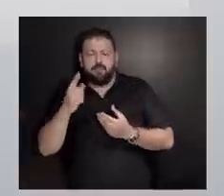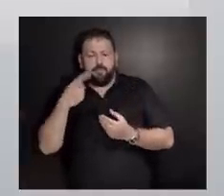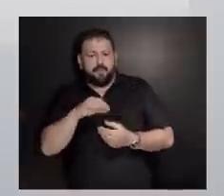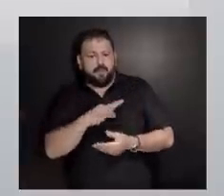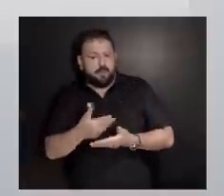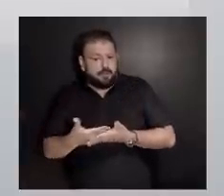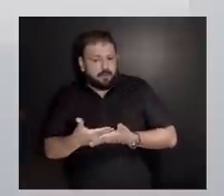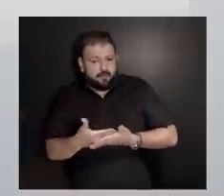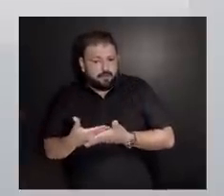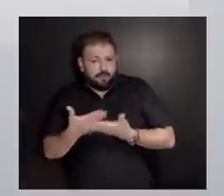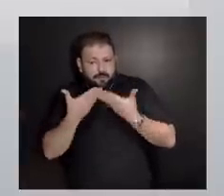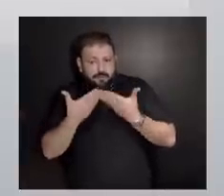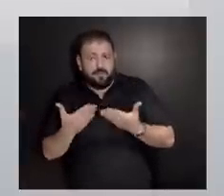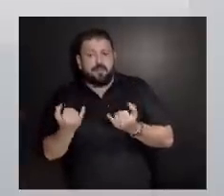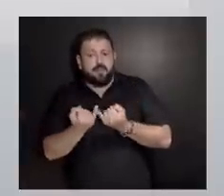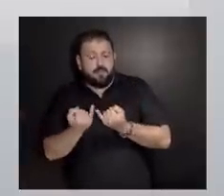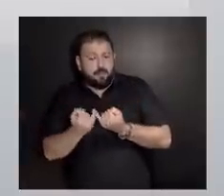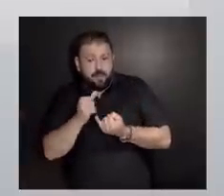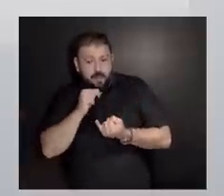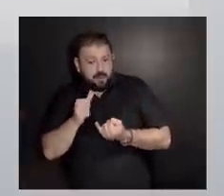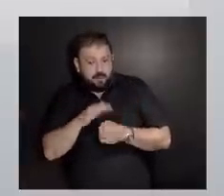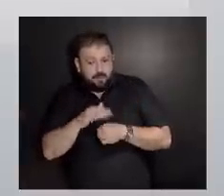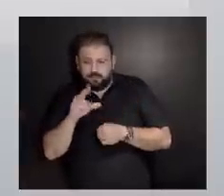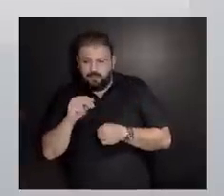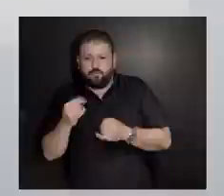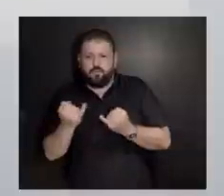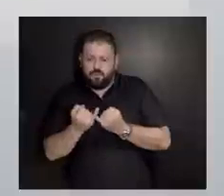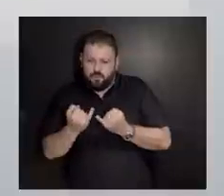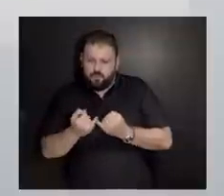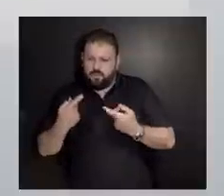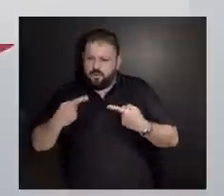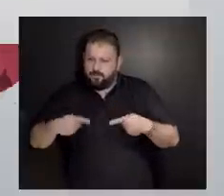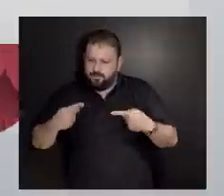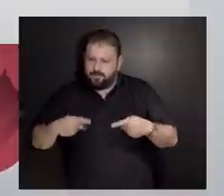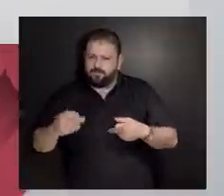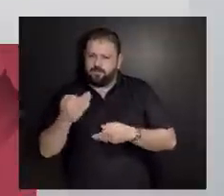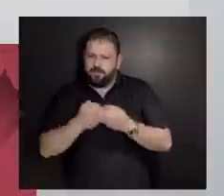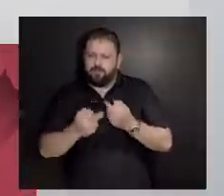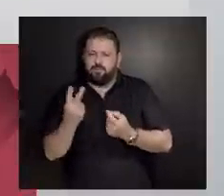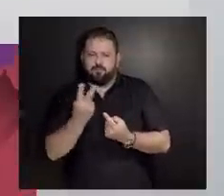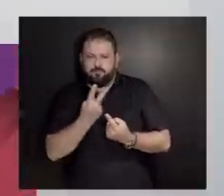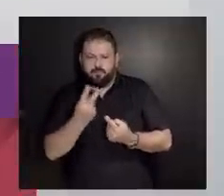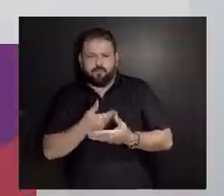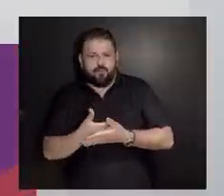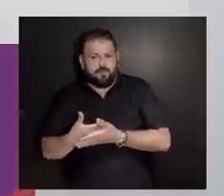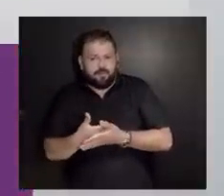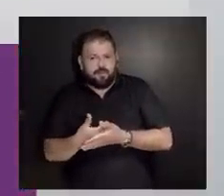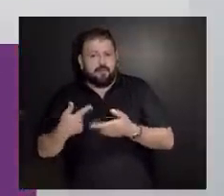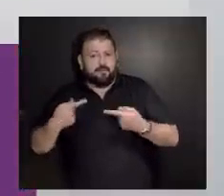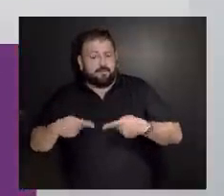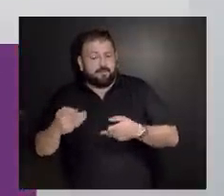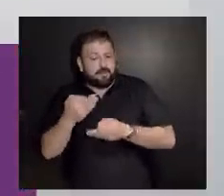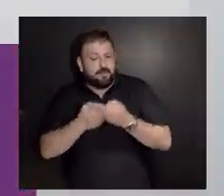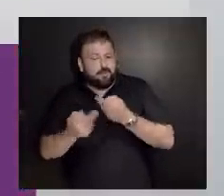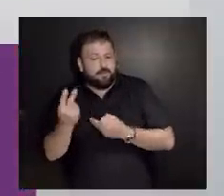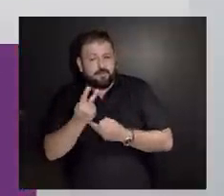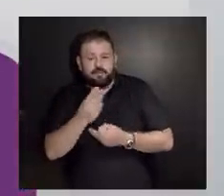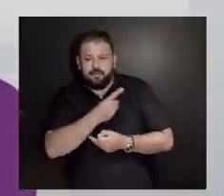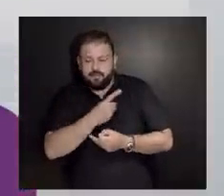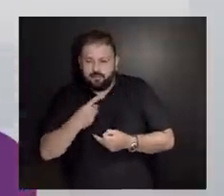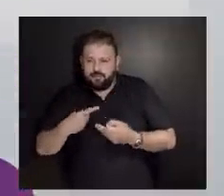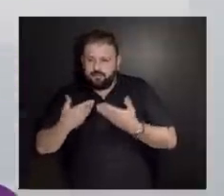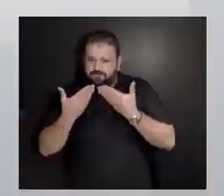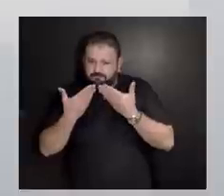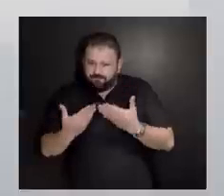que también nosotros durante este proceso en el cual hay muchos cambios fisiológicos dentro de nuestro